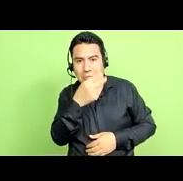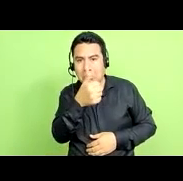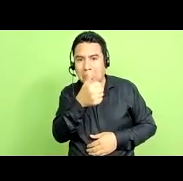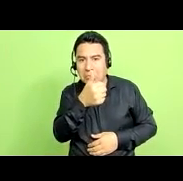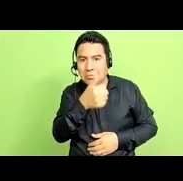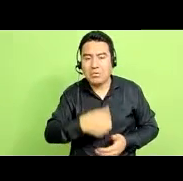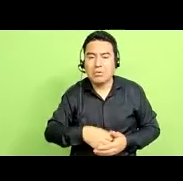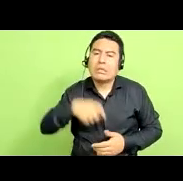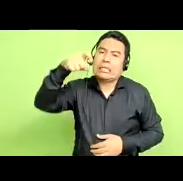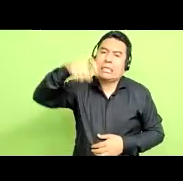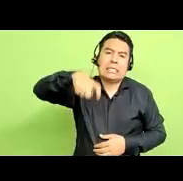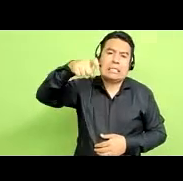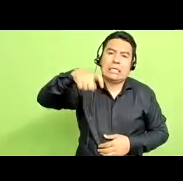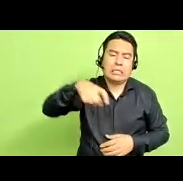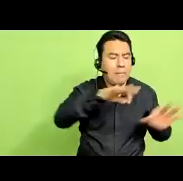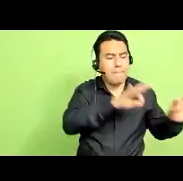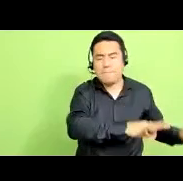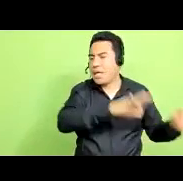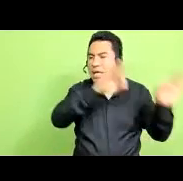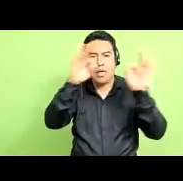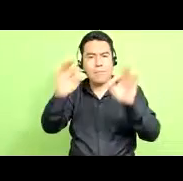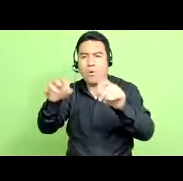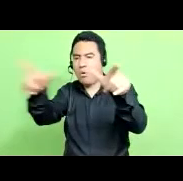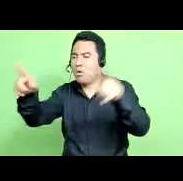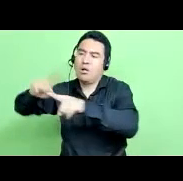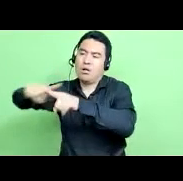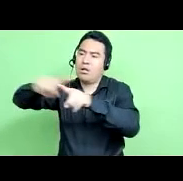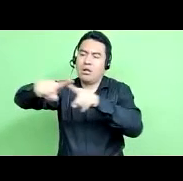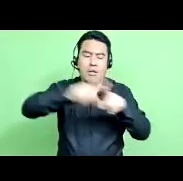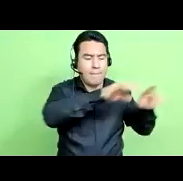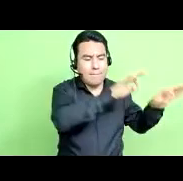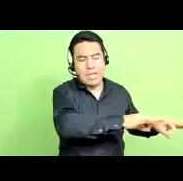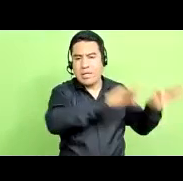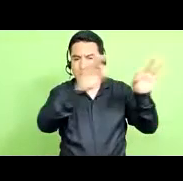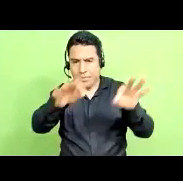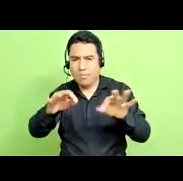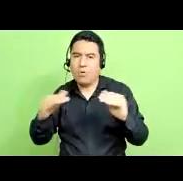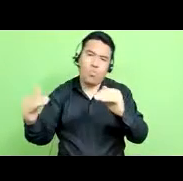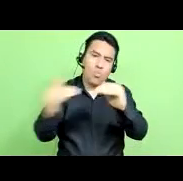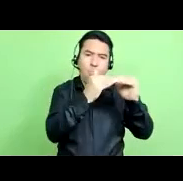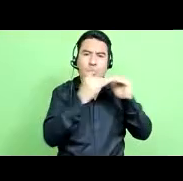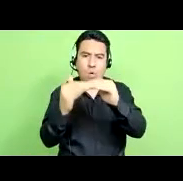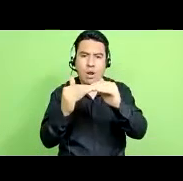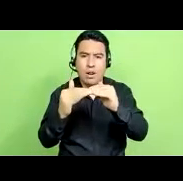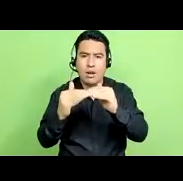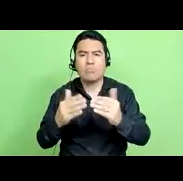necesario para que se pueda mejorar este punto de accesibilidad gracias